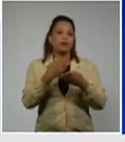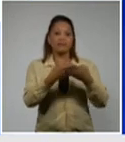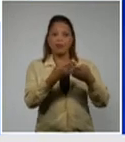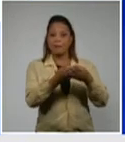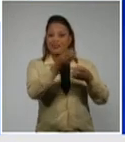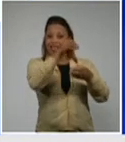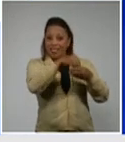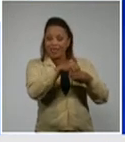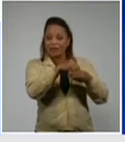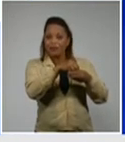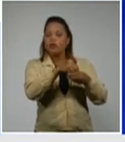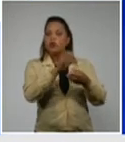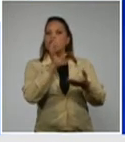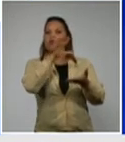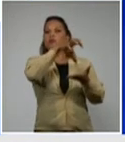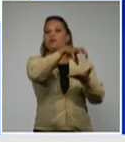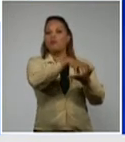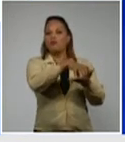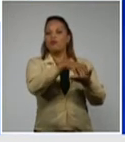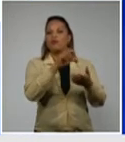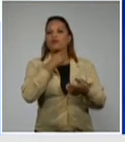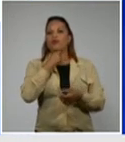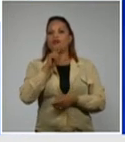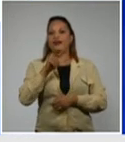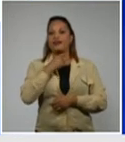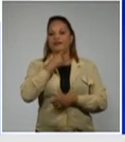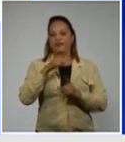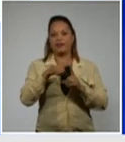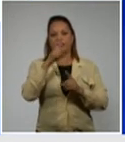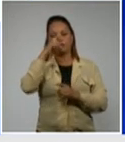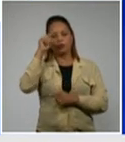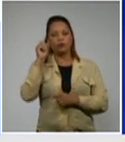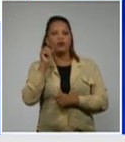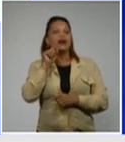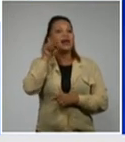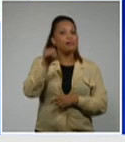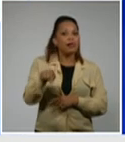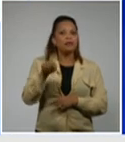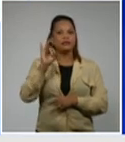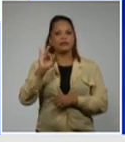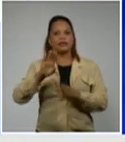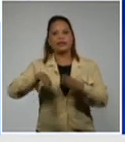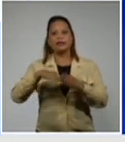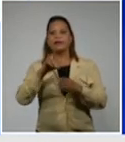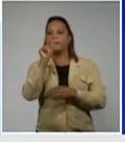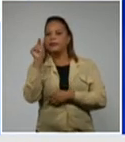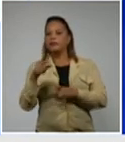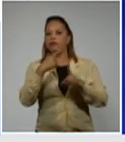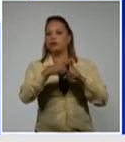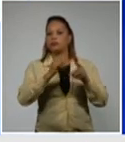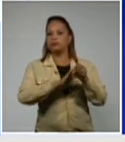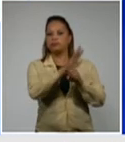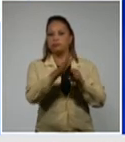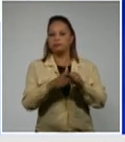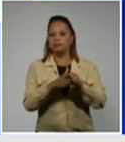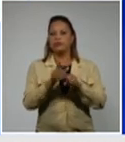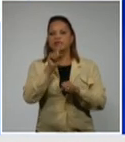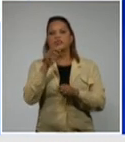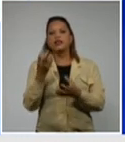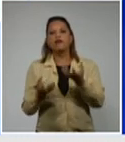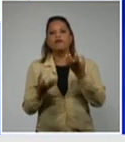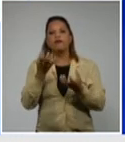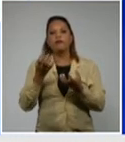fundamentalmente, pero de todas formas se diagnostican 7 casos en el día de ayer, Cienfuegos Cabecera con